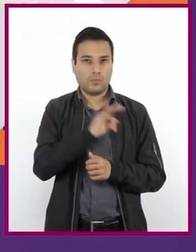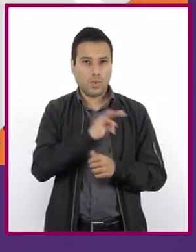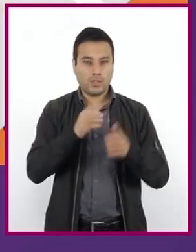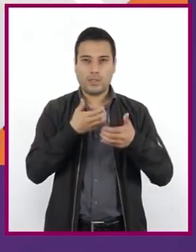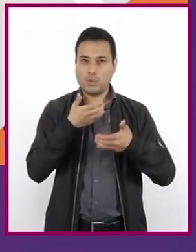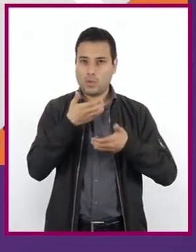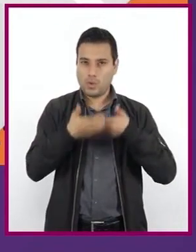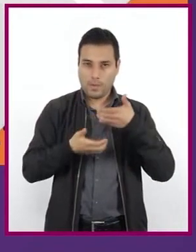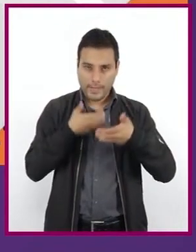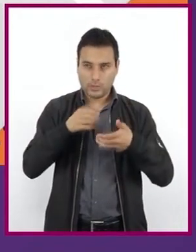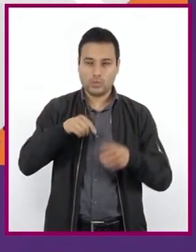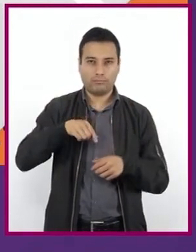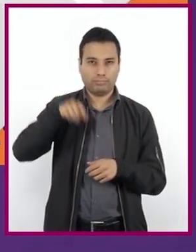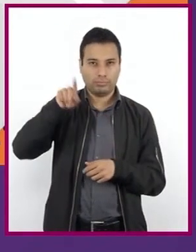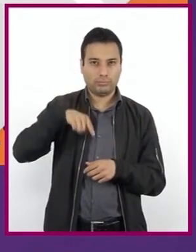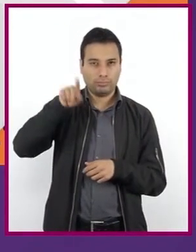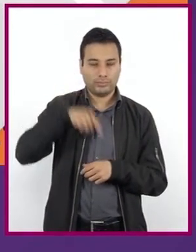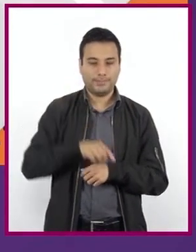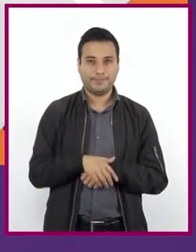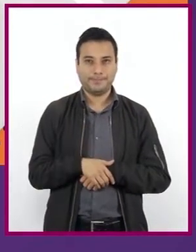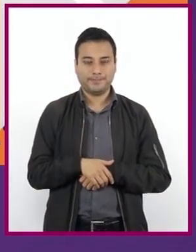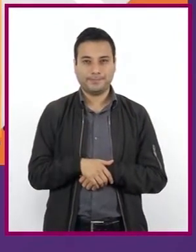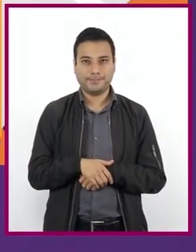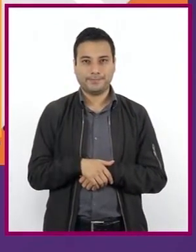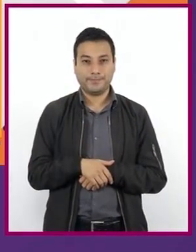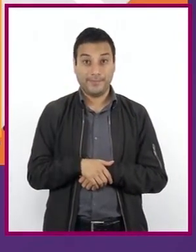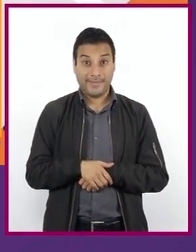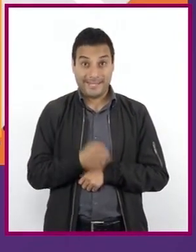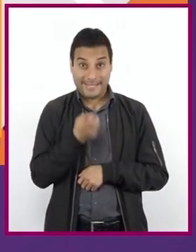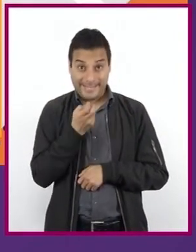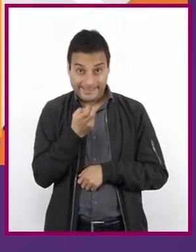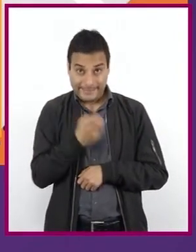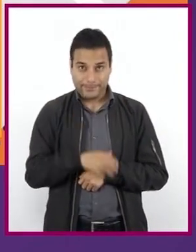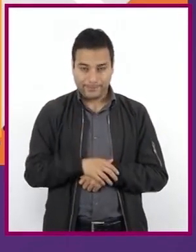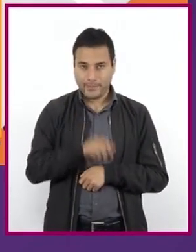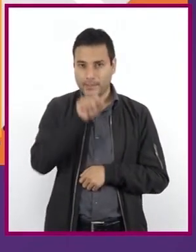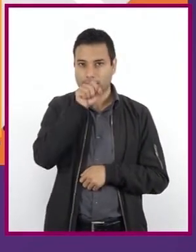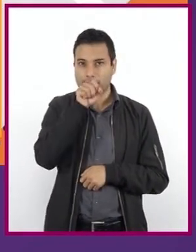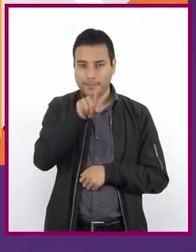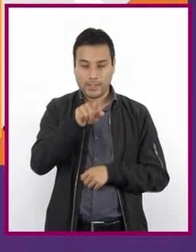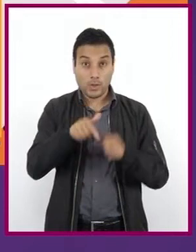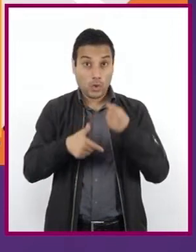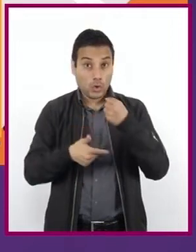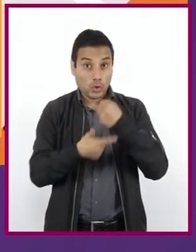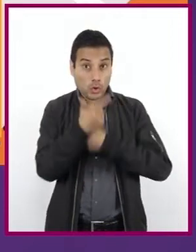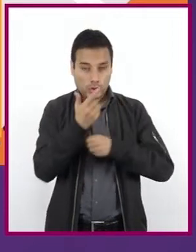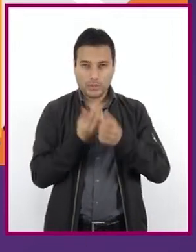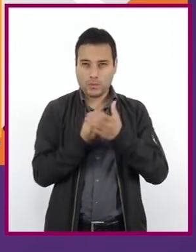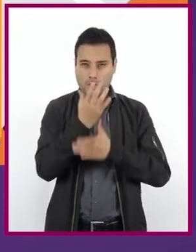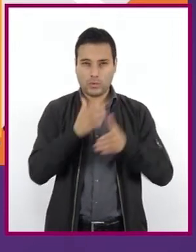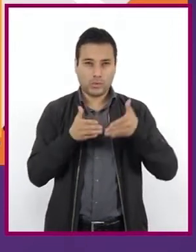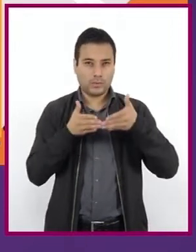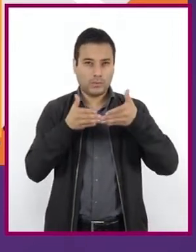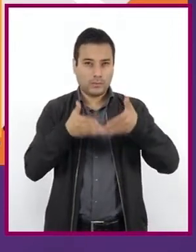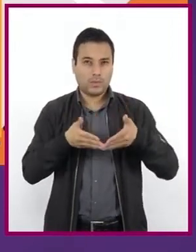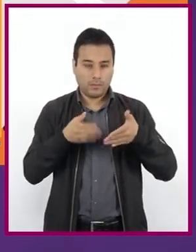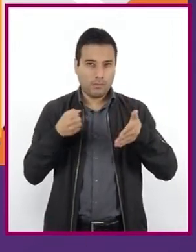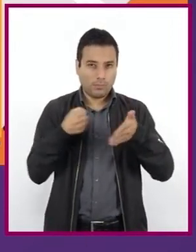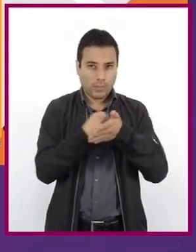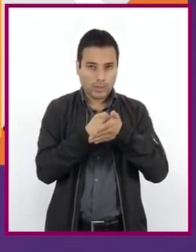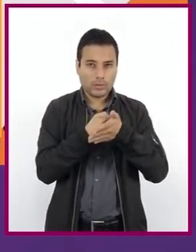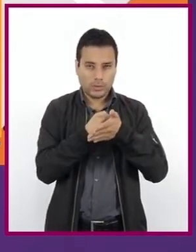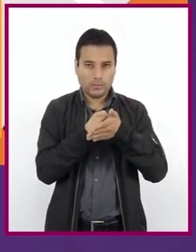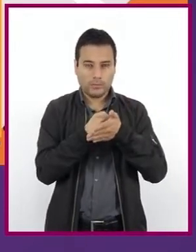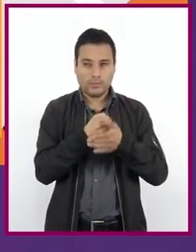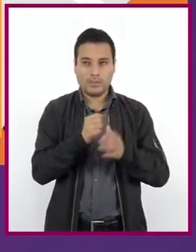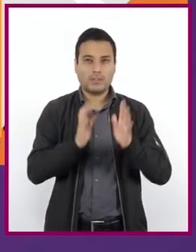comercio. Con la creación de este y otros 12 puertos más en Nueva España, se puso fin a la